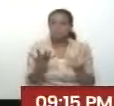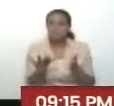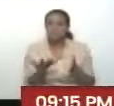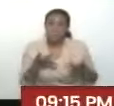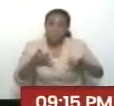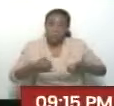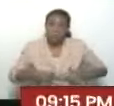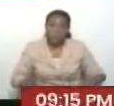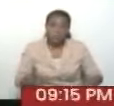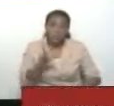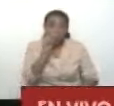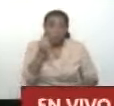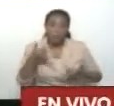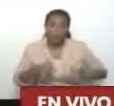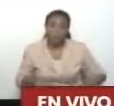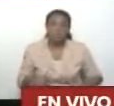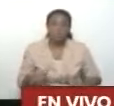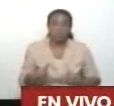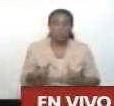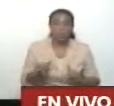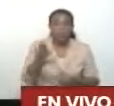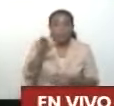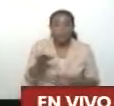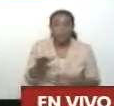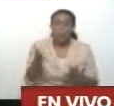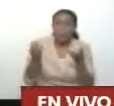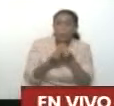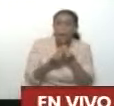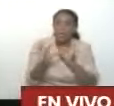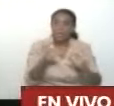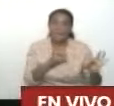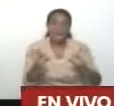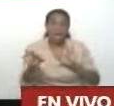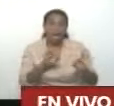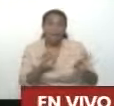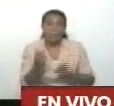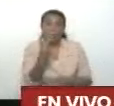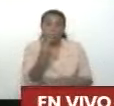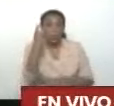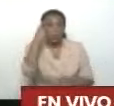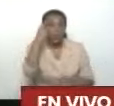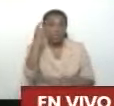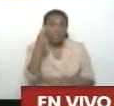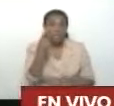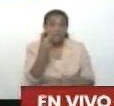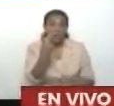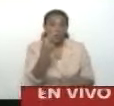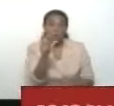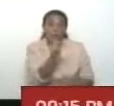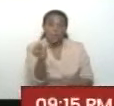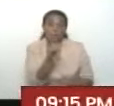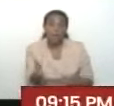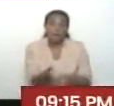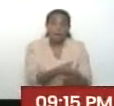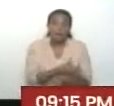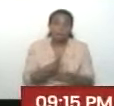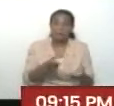nuestro hijo David nos acompaña y teníamos el teatro los dos días, casi dos semanas antes,